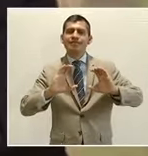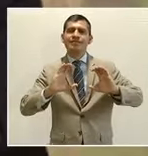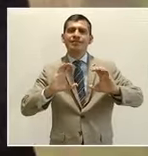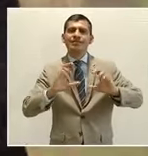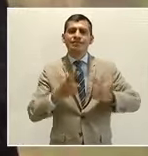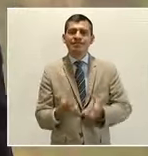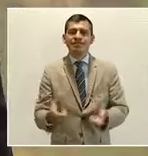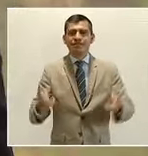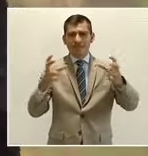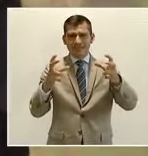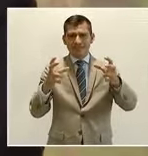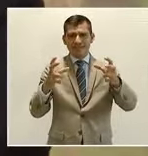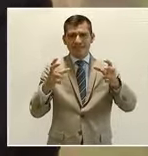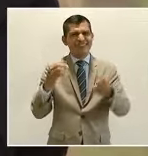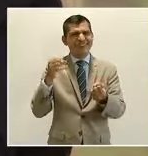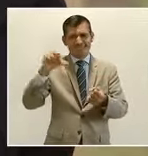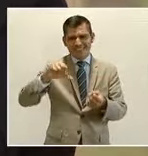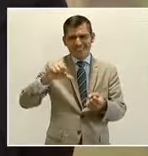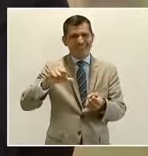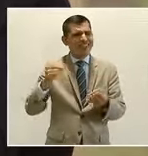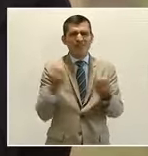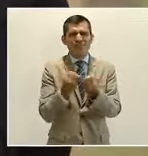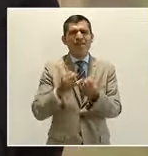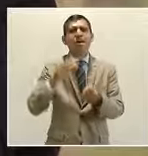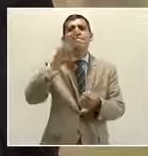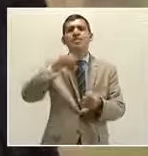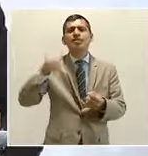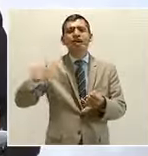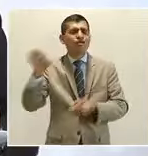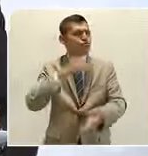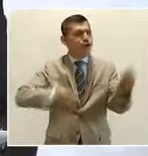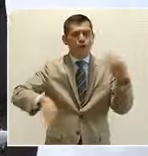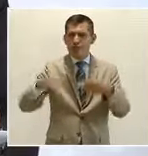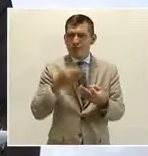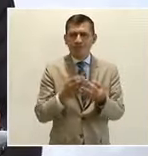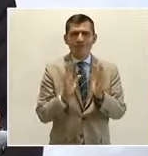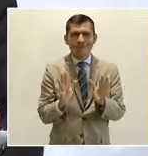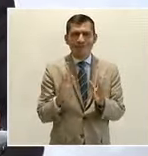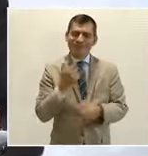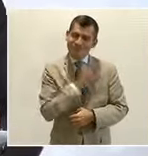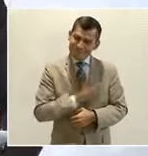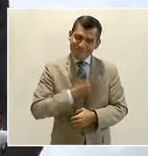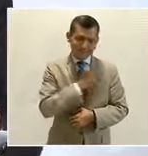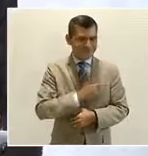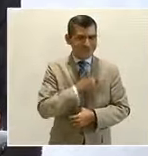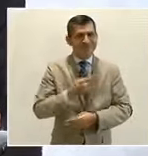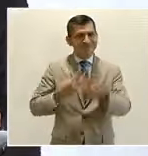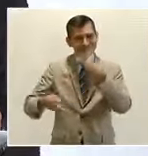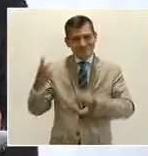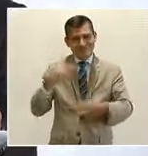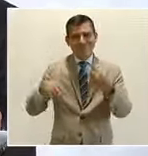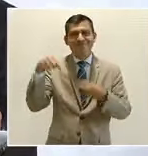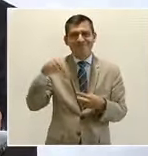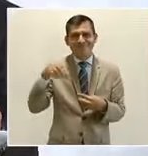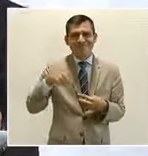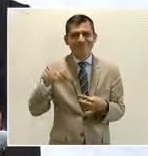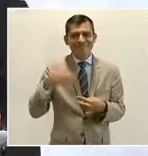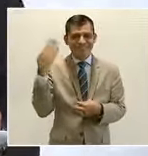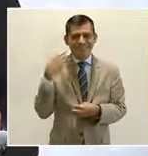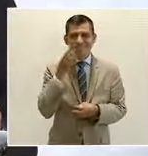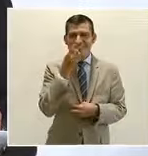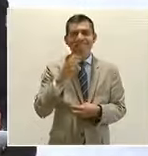todo Michoacán y la verdad me da mucho gusto estar con ustedes decía Salvador